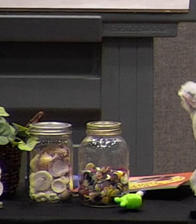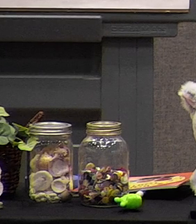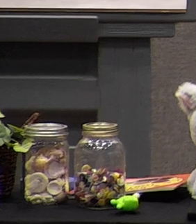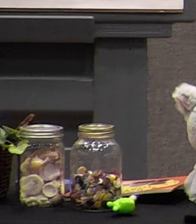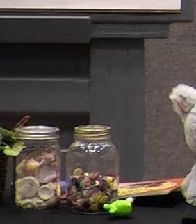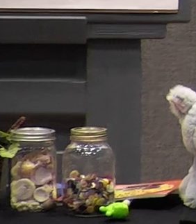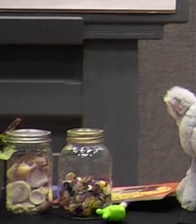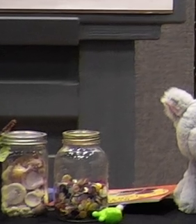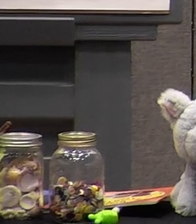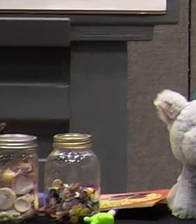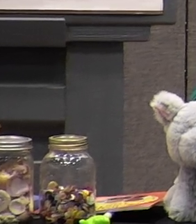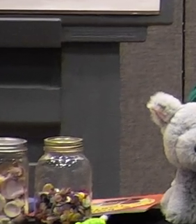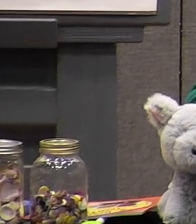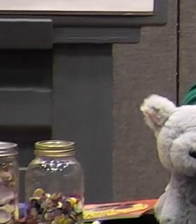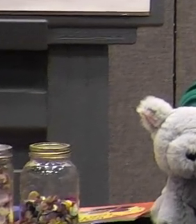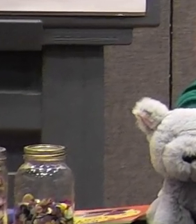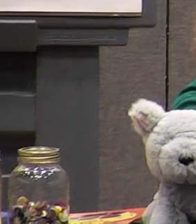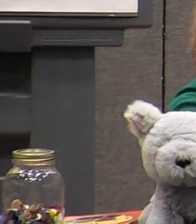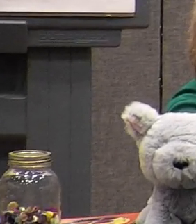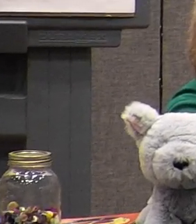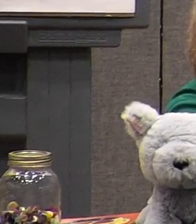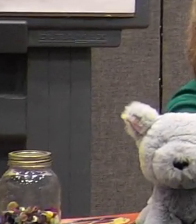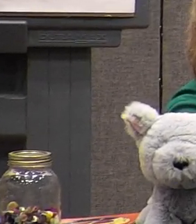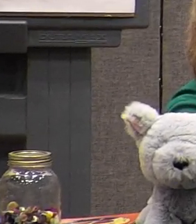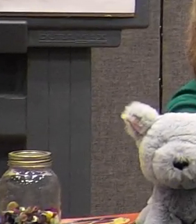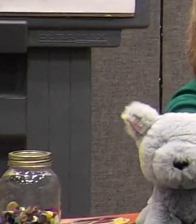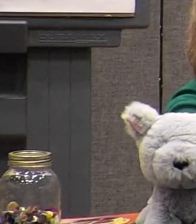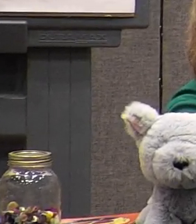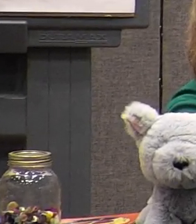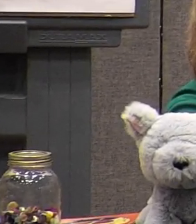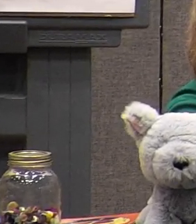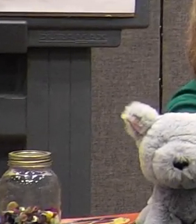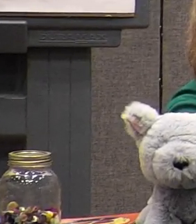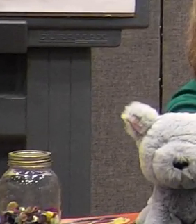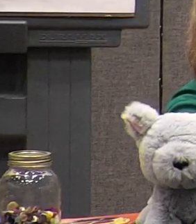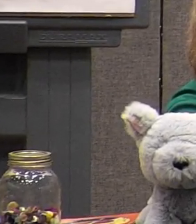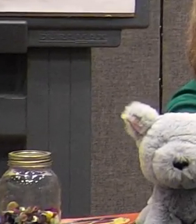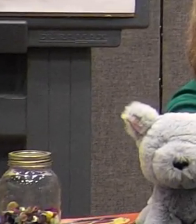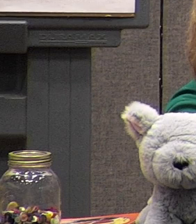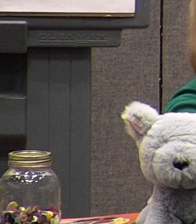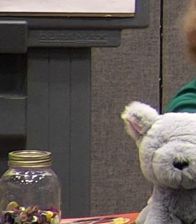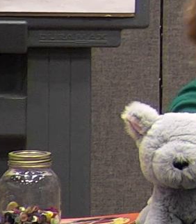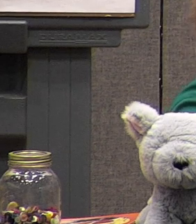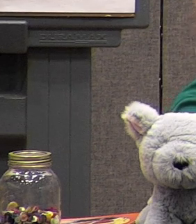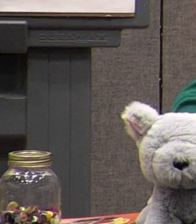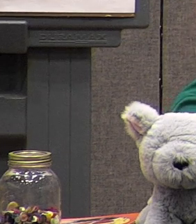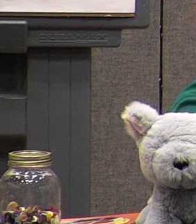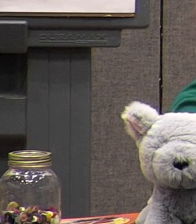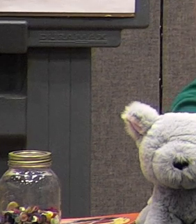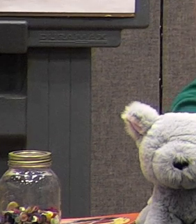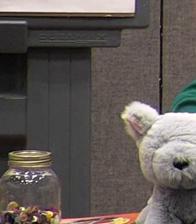Los siete hijos miraban la tortilla. La tortilla miraba a los siete hijos.